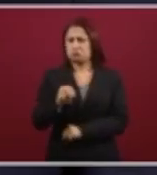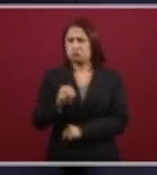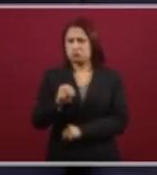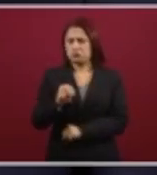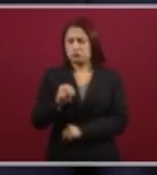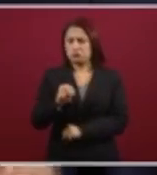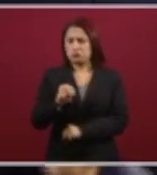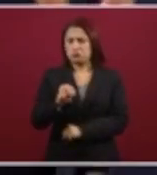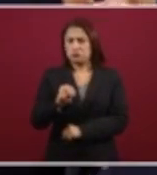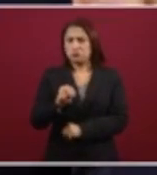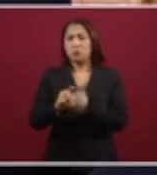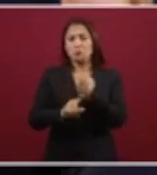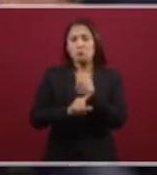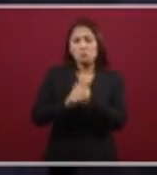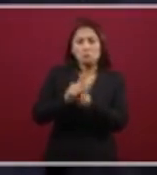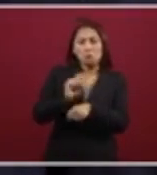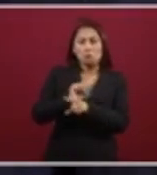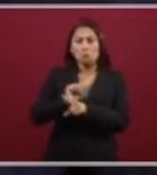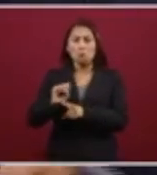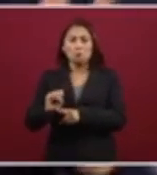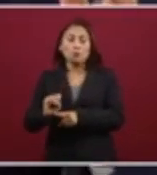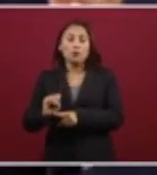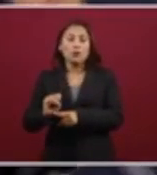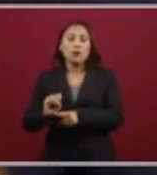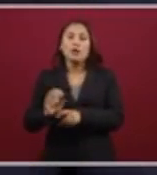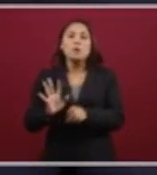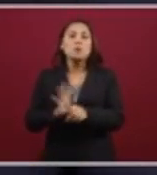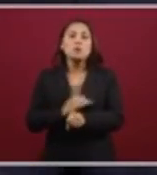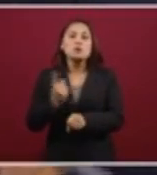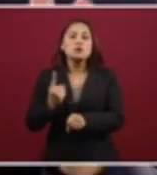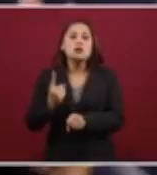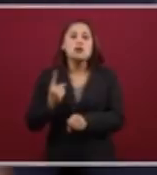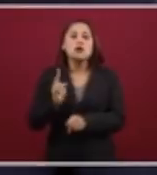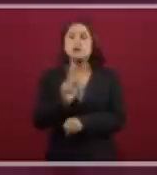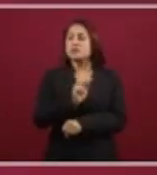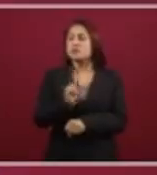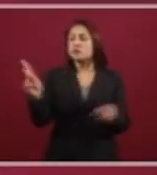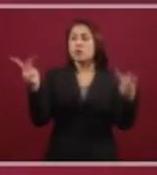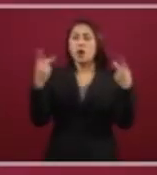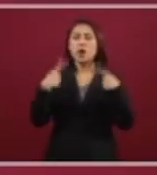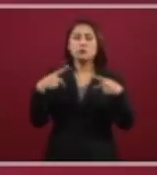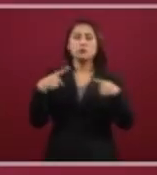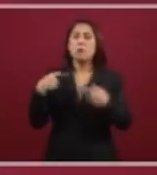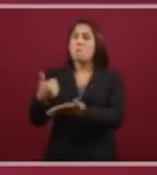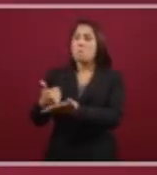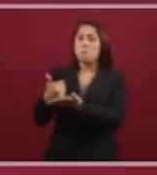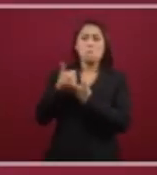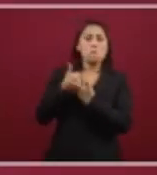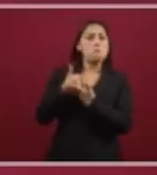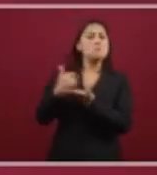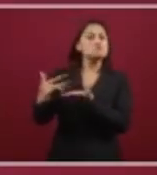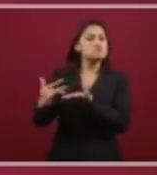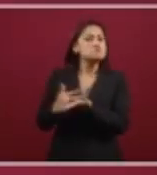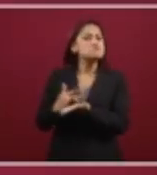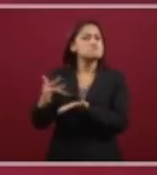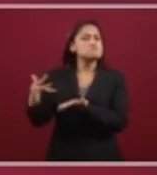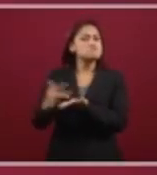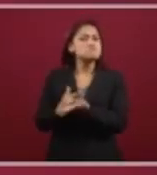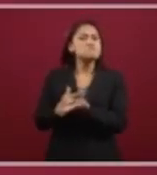porque la gente está ayudando, todos ayudando a portarnos